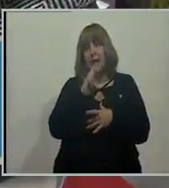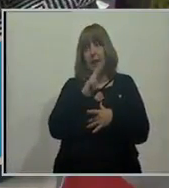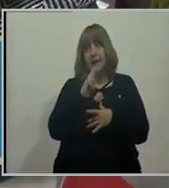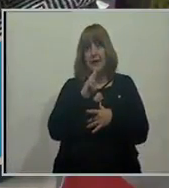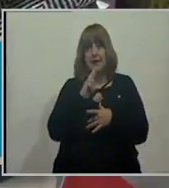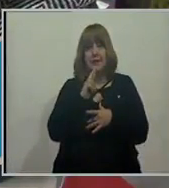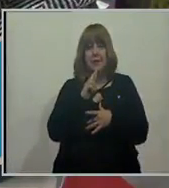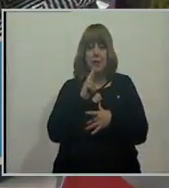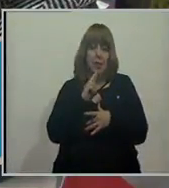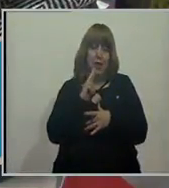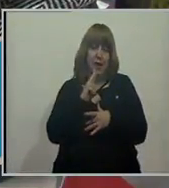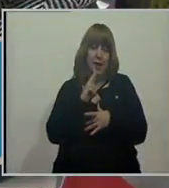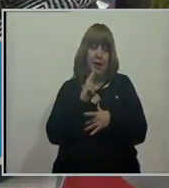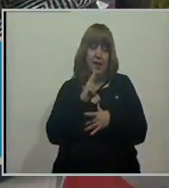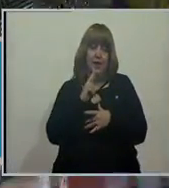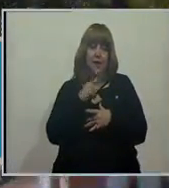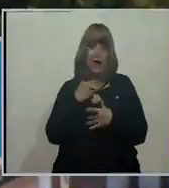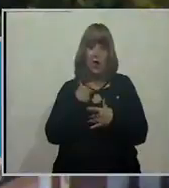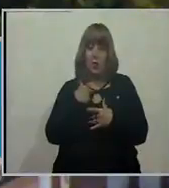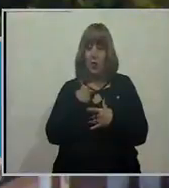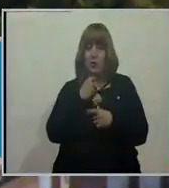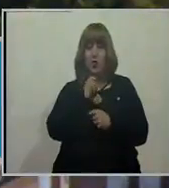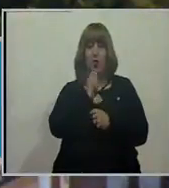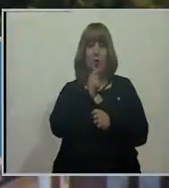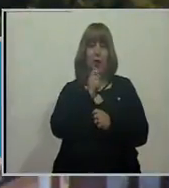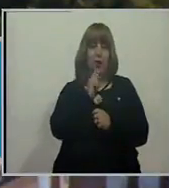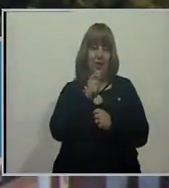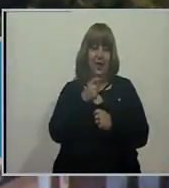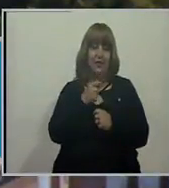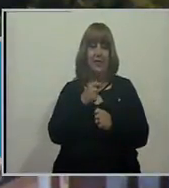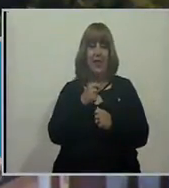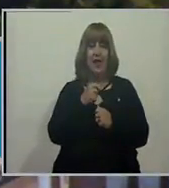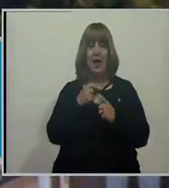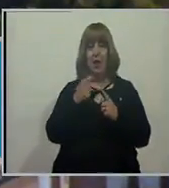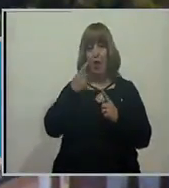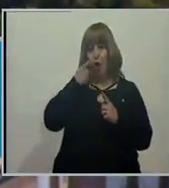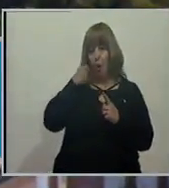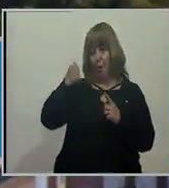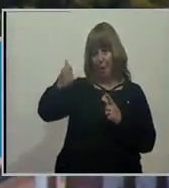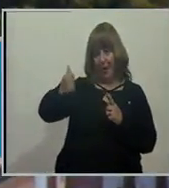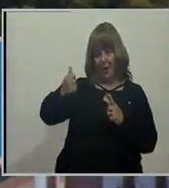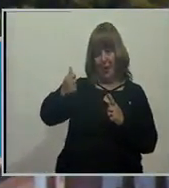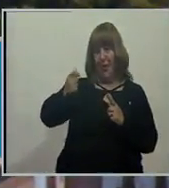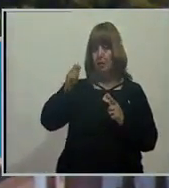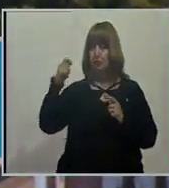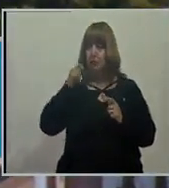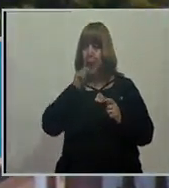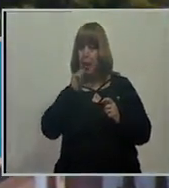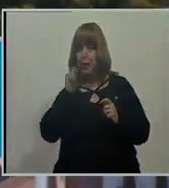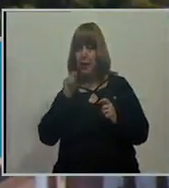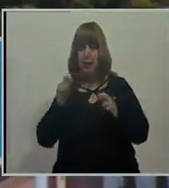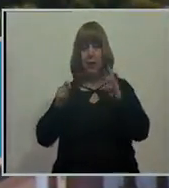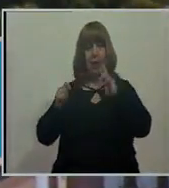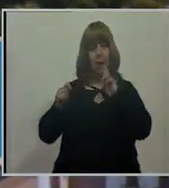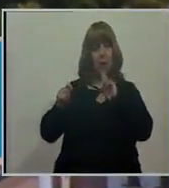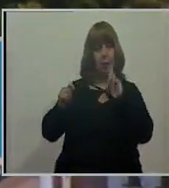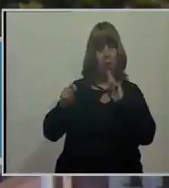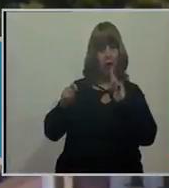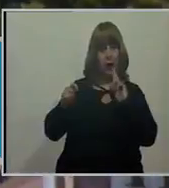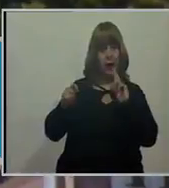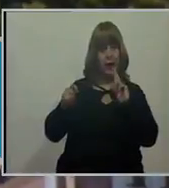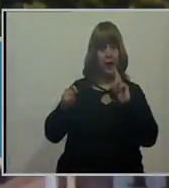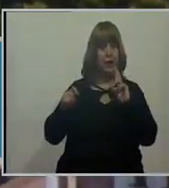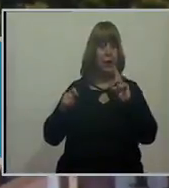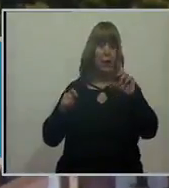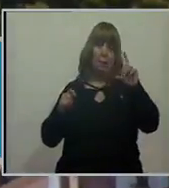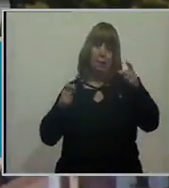la presentación dice que el porcentaje en relación del hombre con respecto a la mujer es mucho menor, las mujeres que ocupamos un lugar en